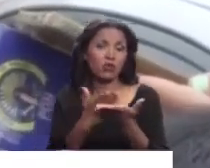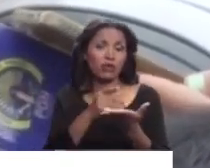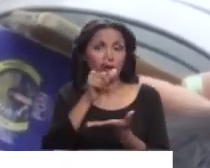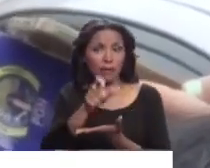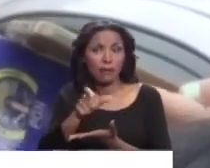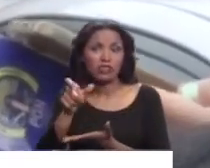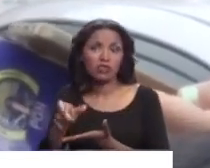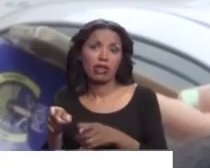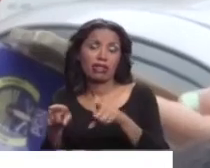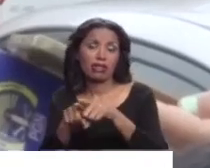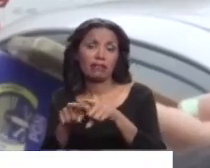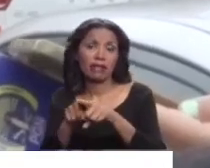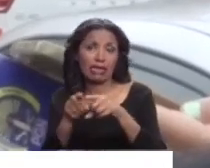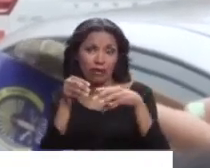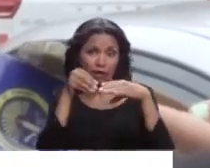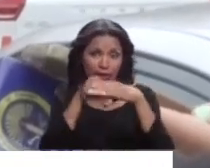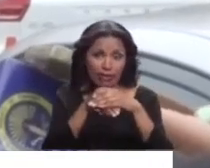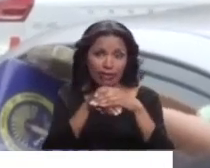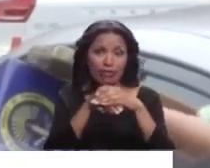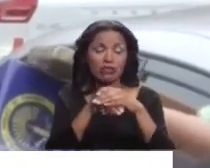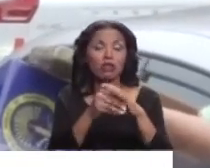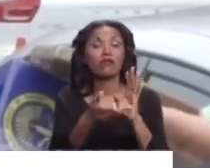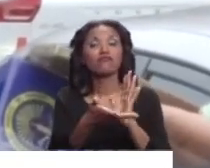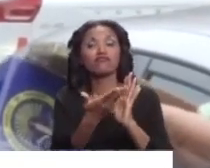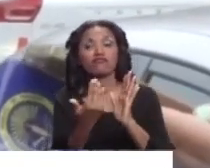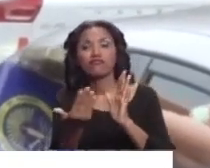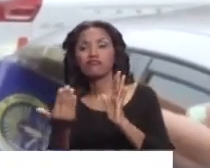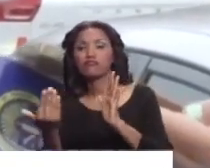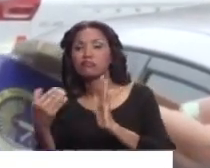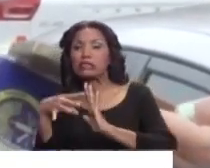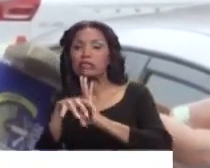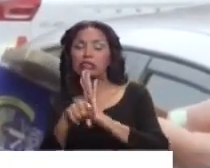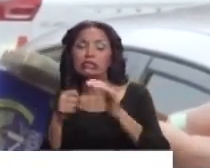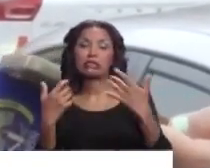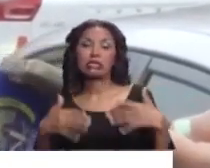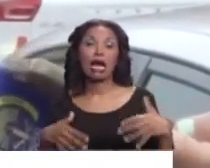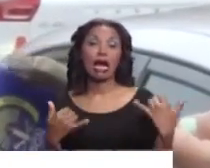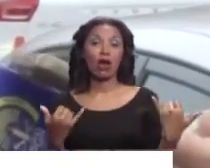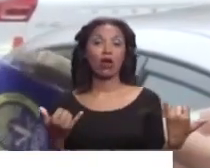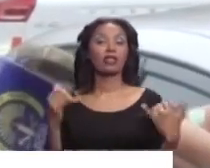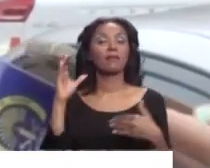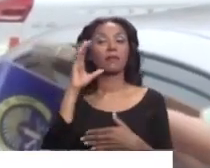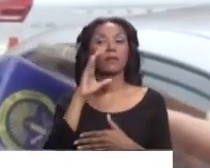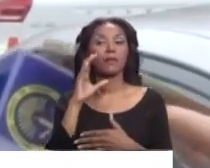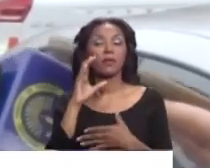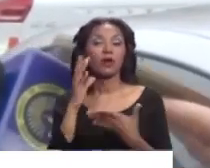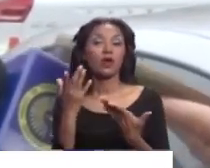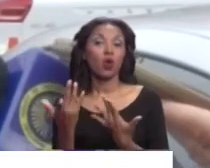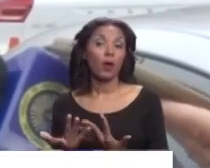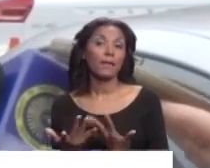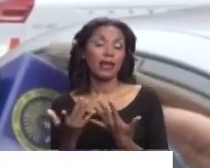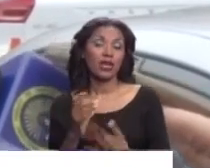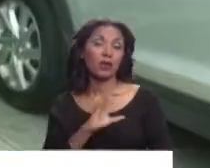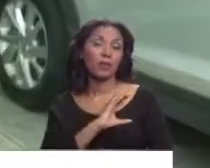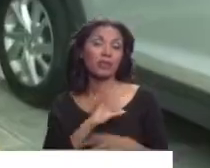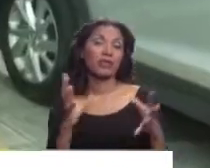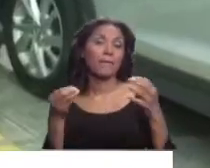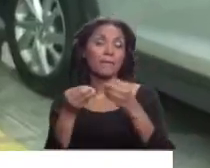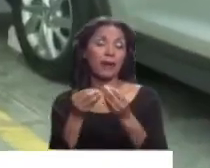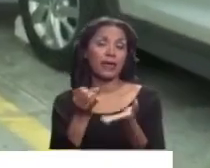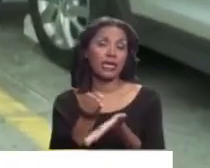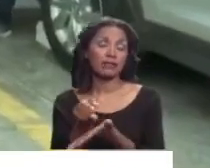fueron afectados por la actividad ilícita. Estamos a la espera ahorita mismo del personal de criminalística.